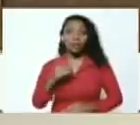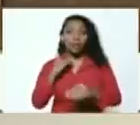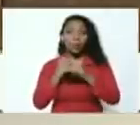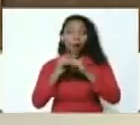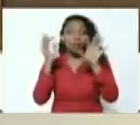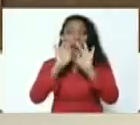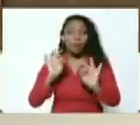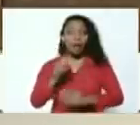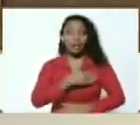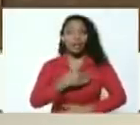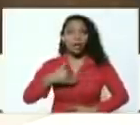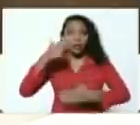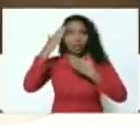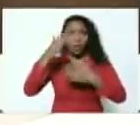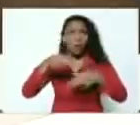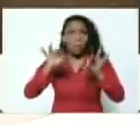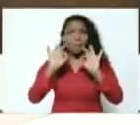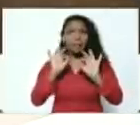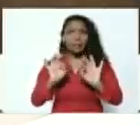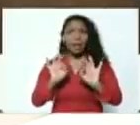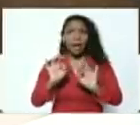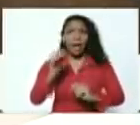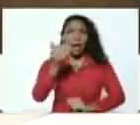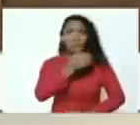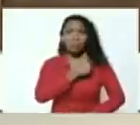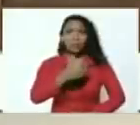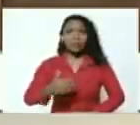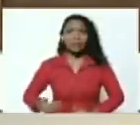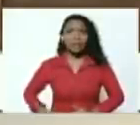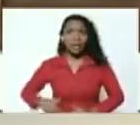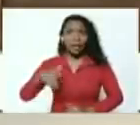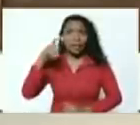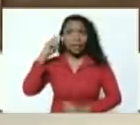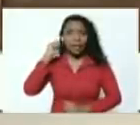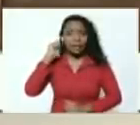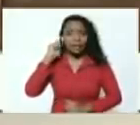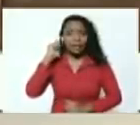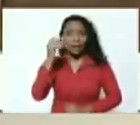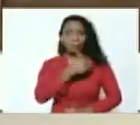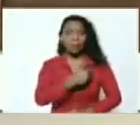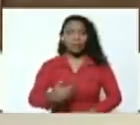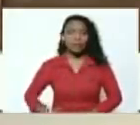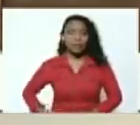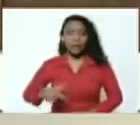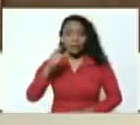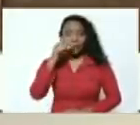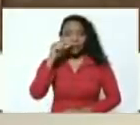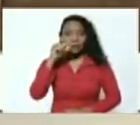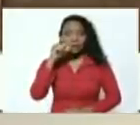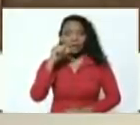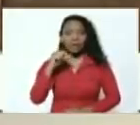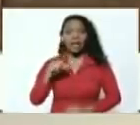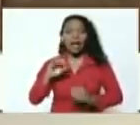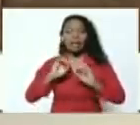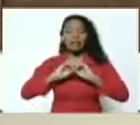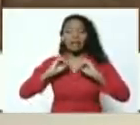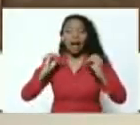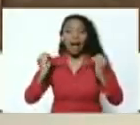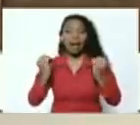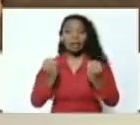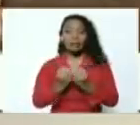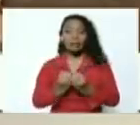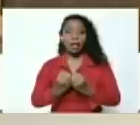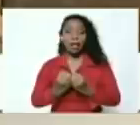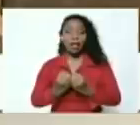Igualmente quiero saludar de manera muy especial a las presidentas y presidentes de las salas